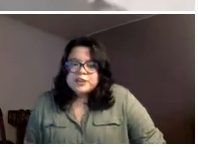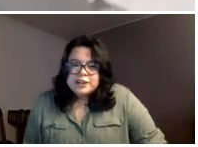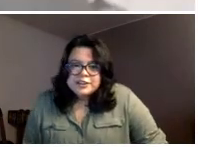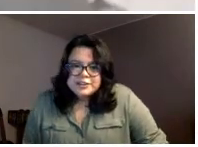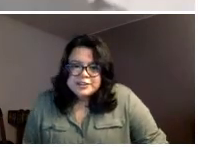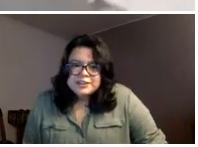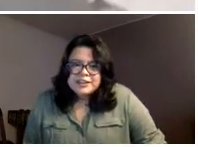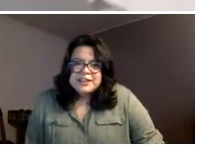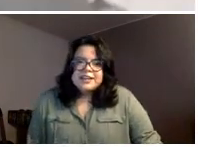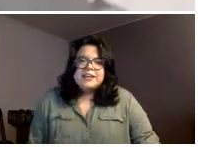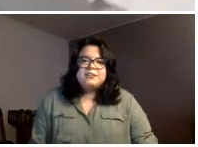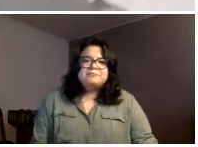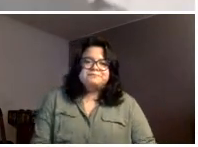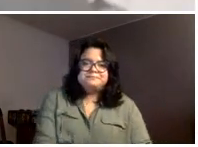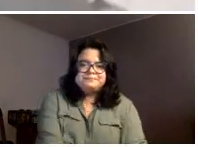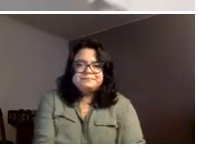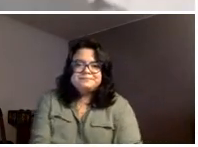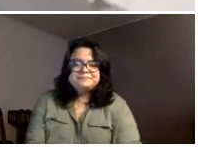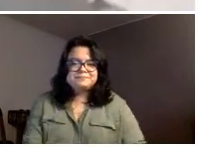Ahora,